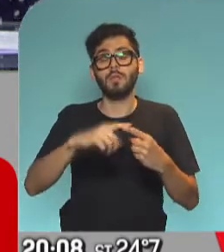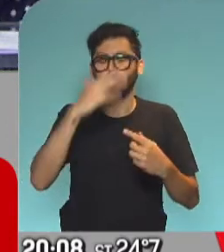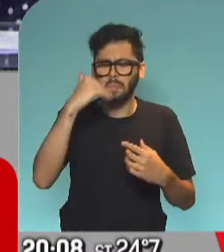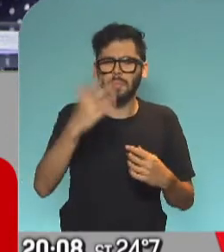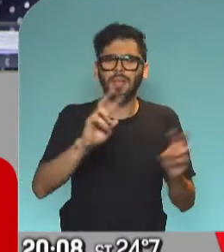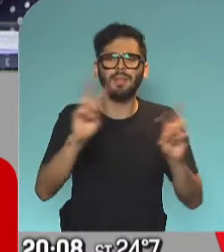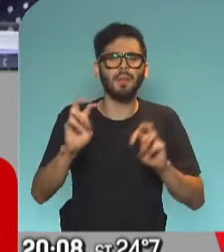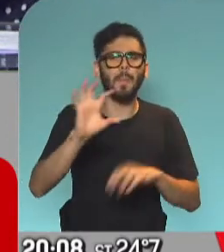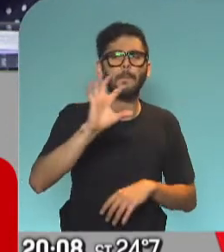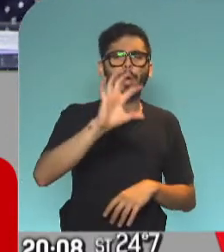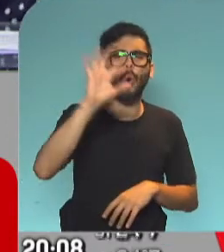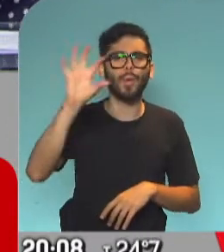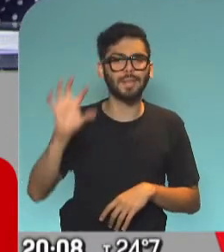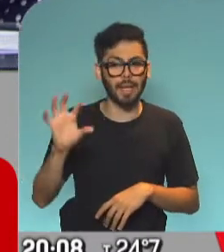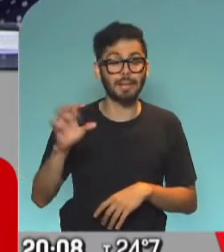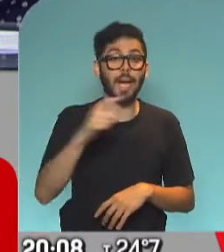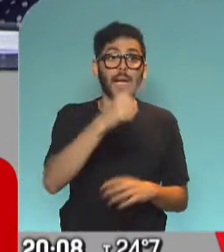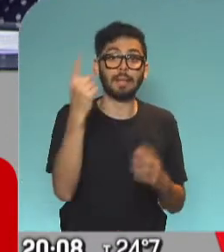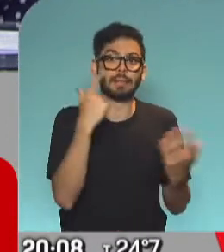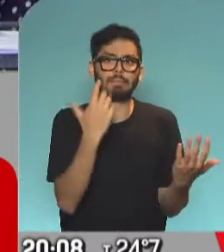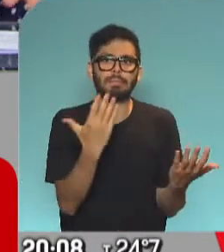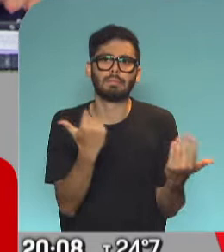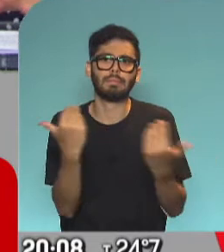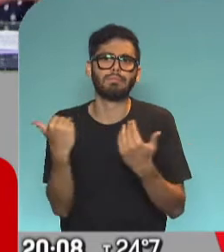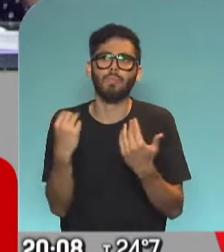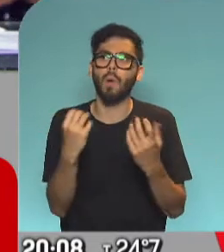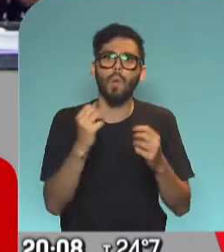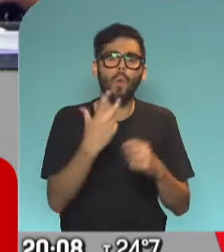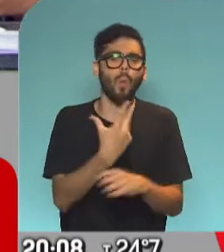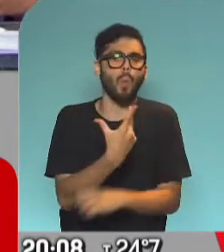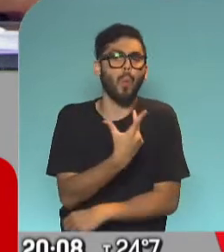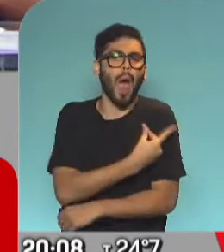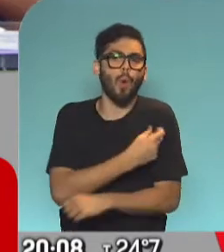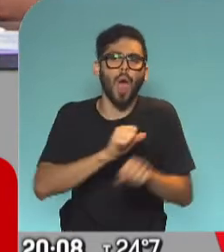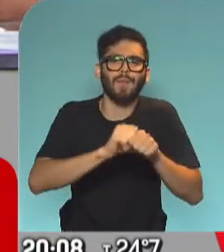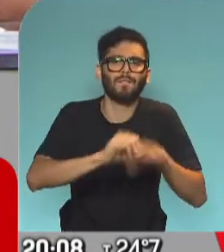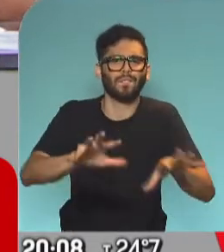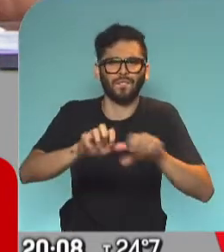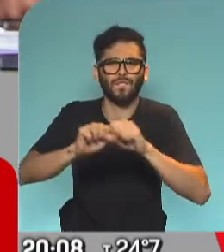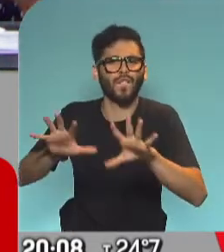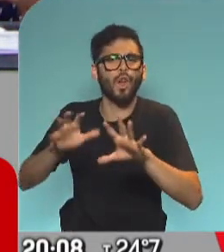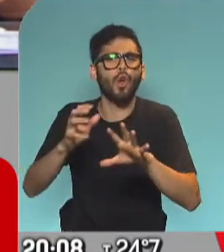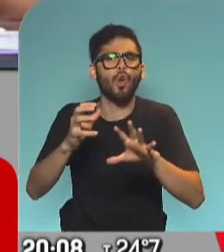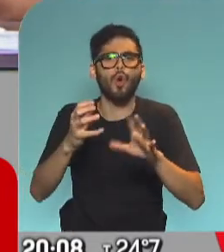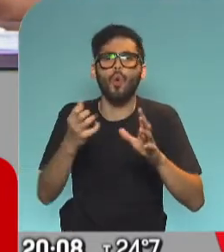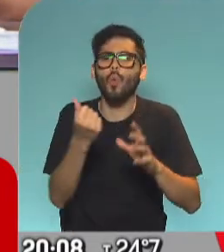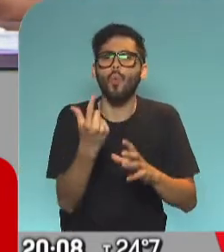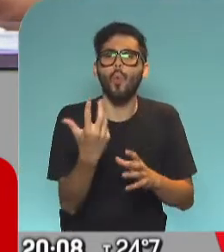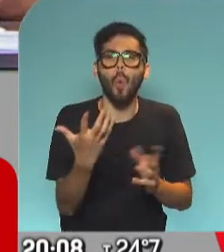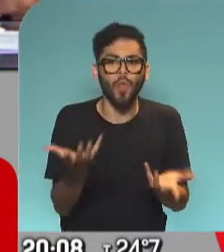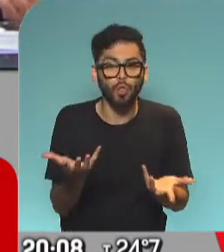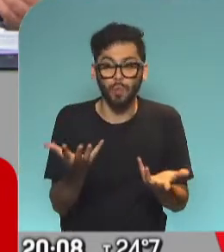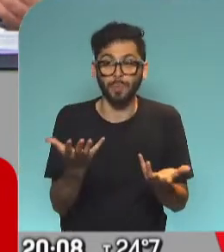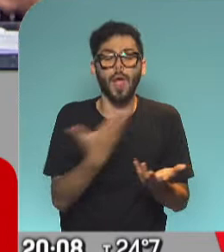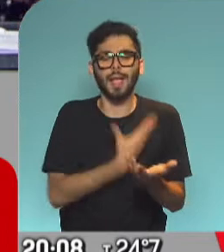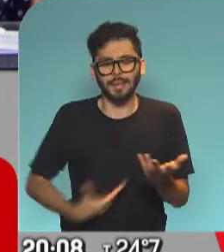provincias, ya están relevando su capacidad operativa y el Estado, y esto también es importante, va a asistir a las provincias